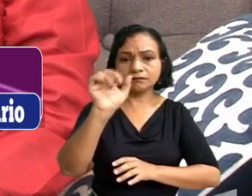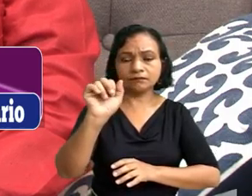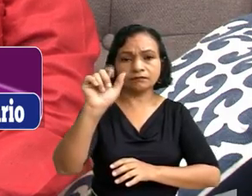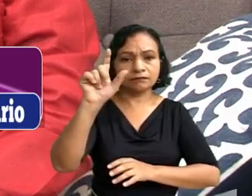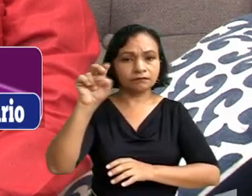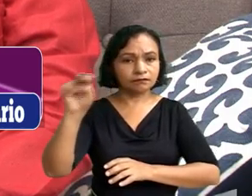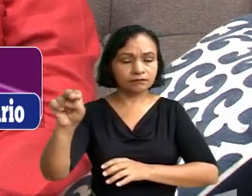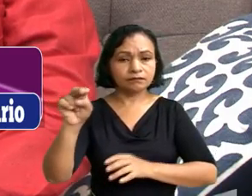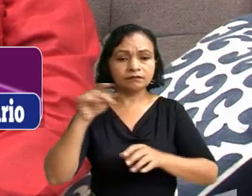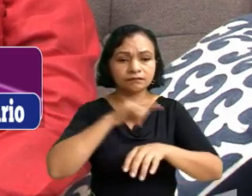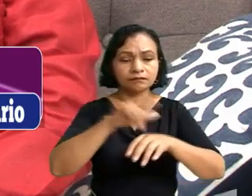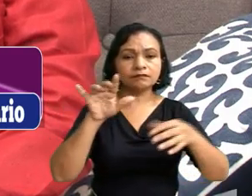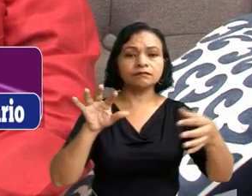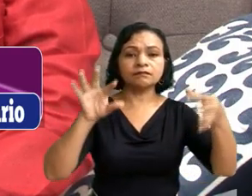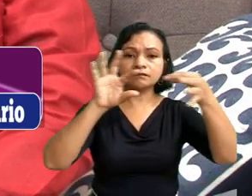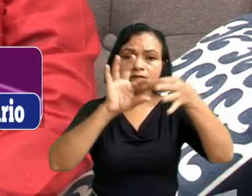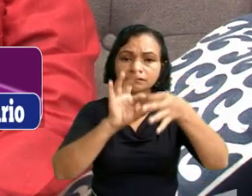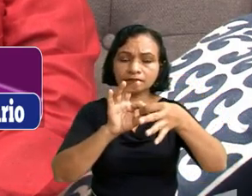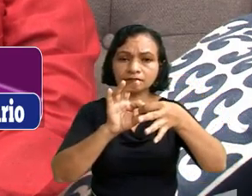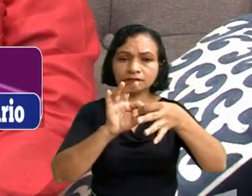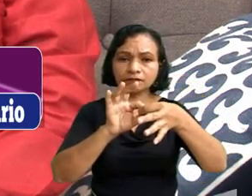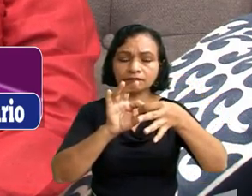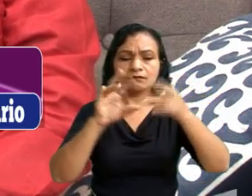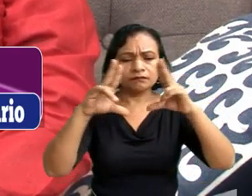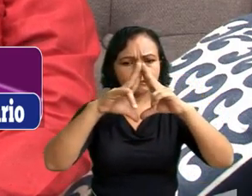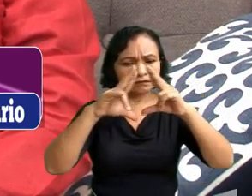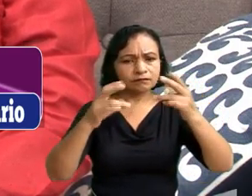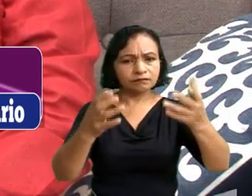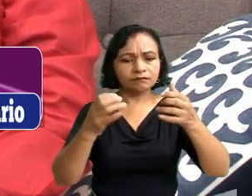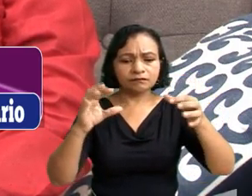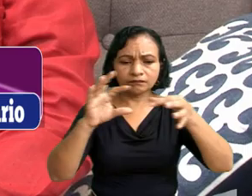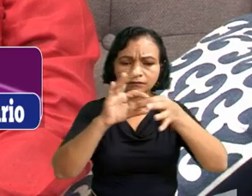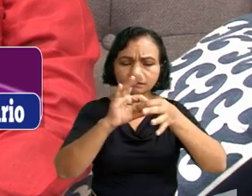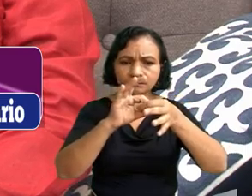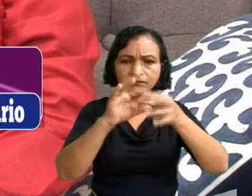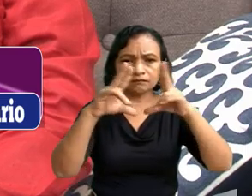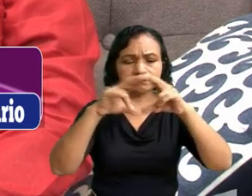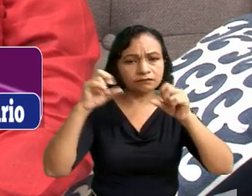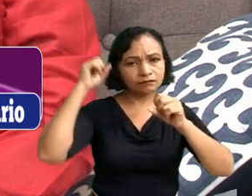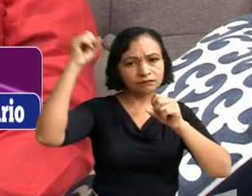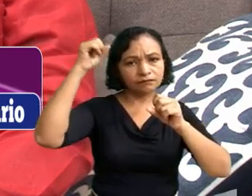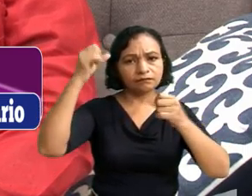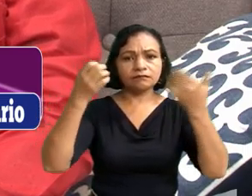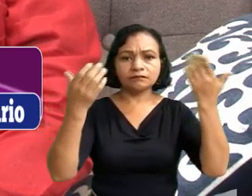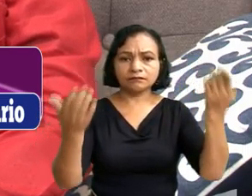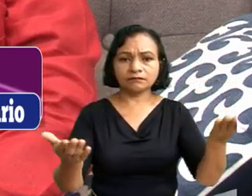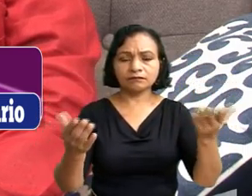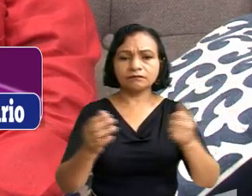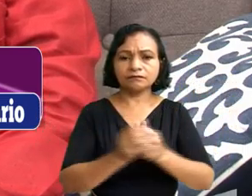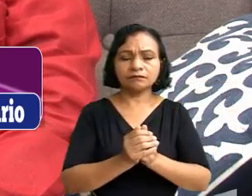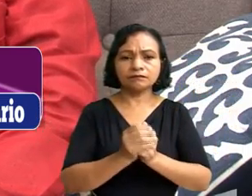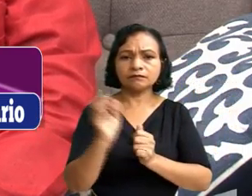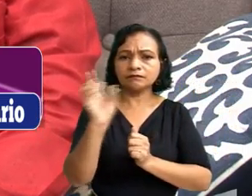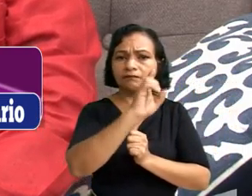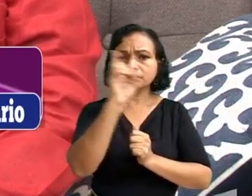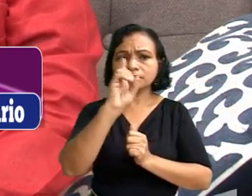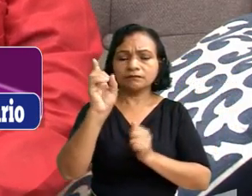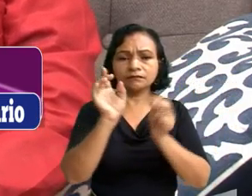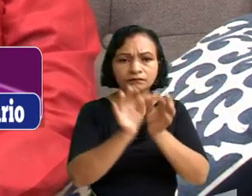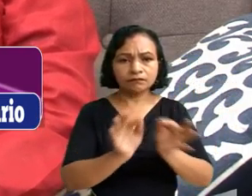una alianza una alianza por declara agua unida nicaragua triunfa donde el